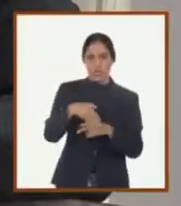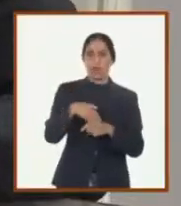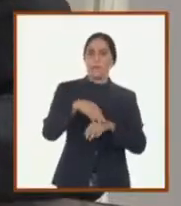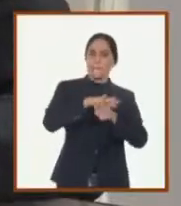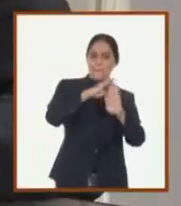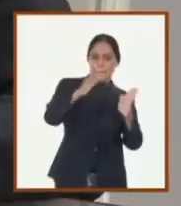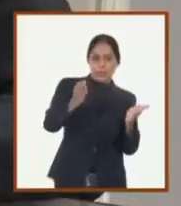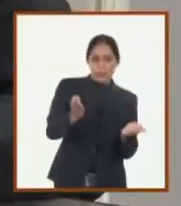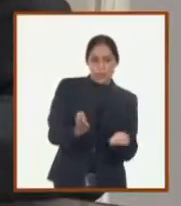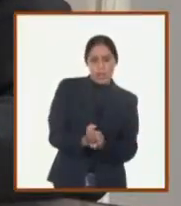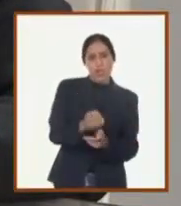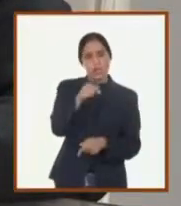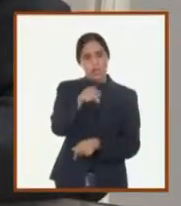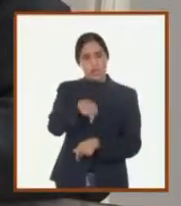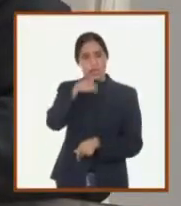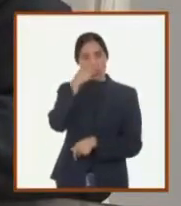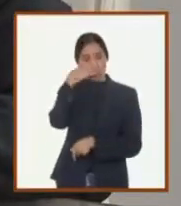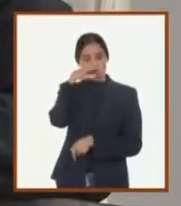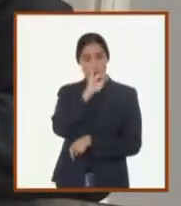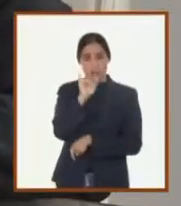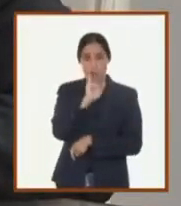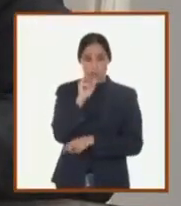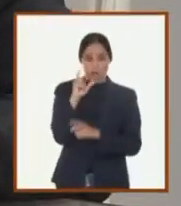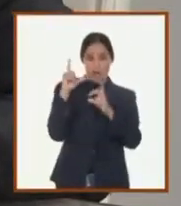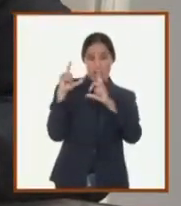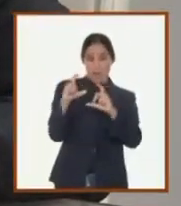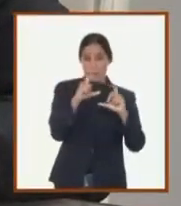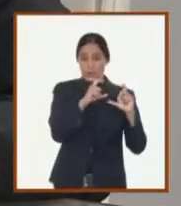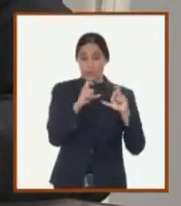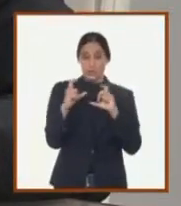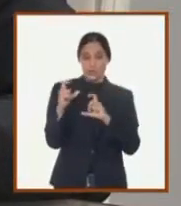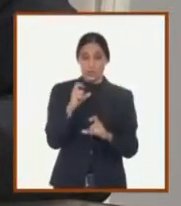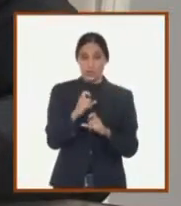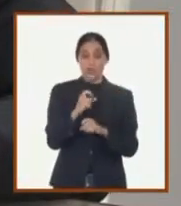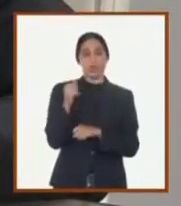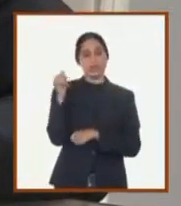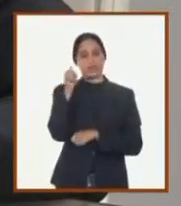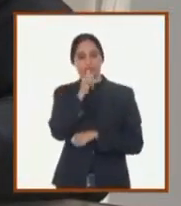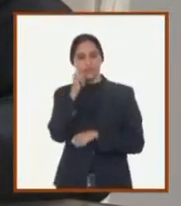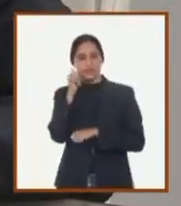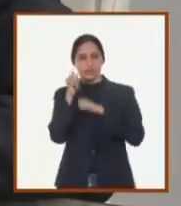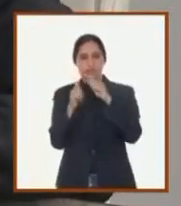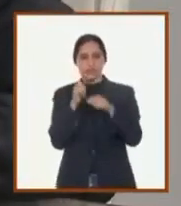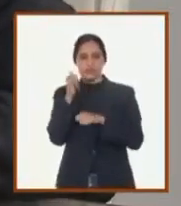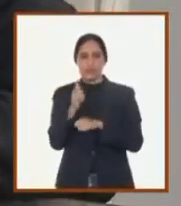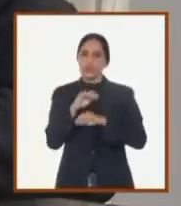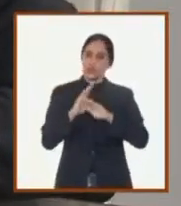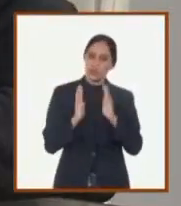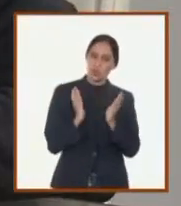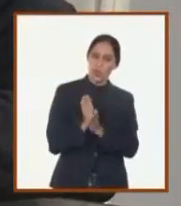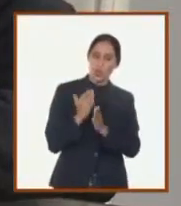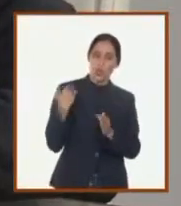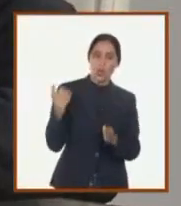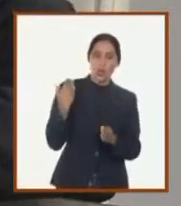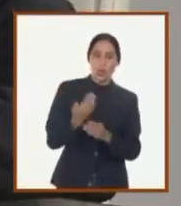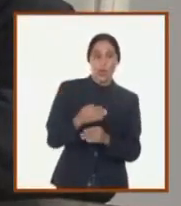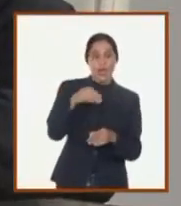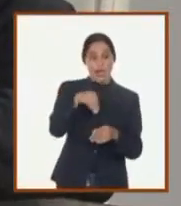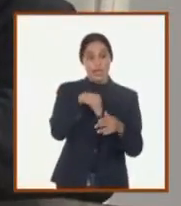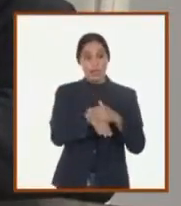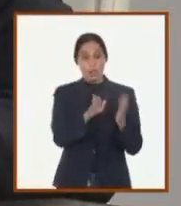de Cuba y esas imágenes eh fotográficas o fílmicas se conservan en nuestros eh